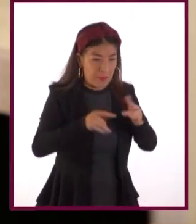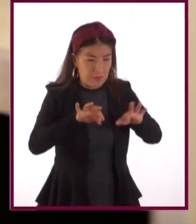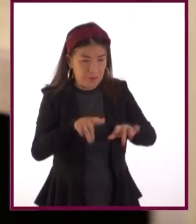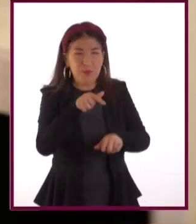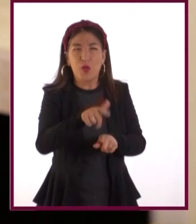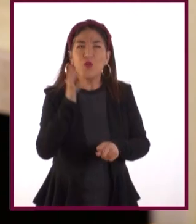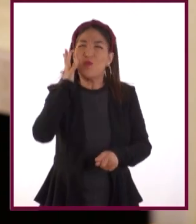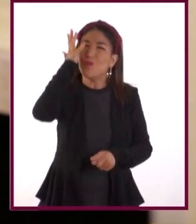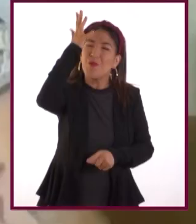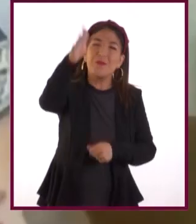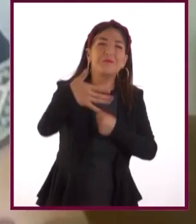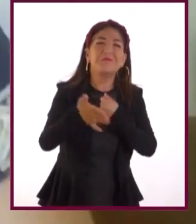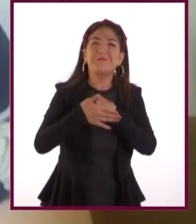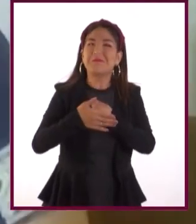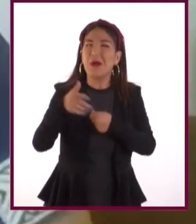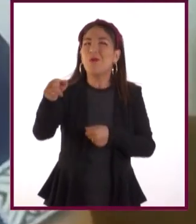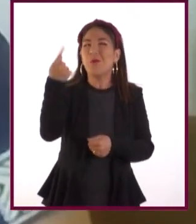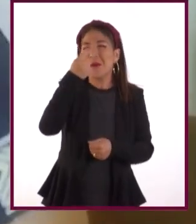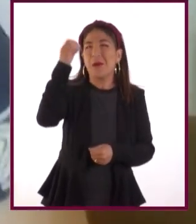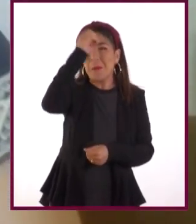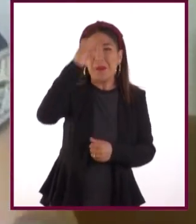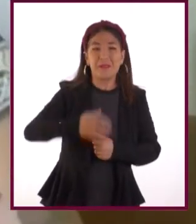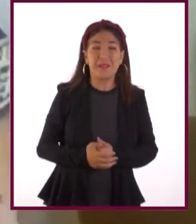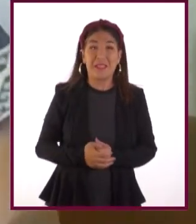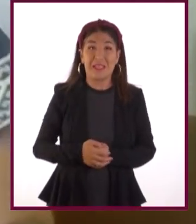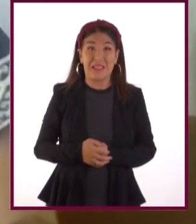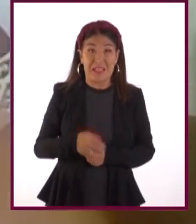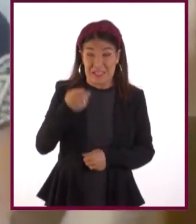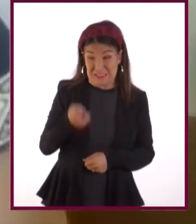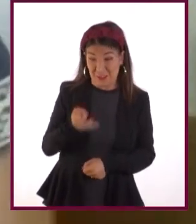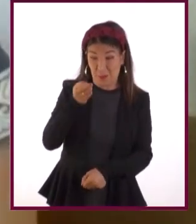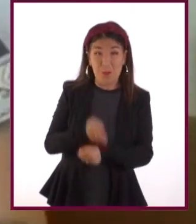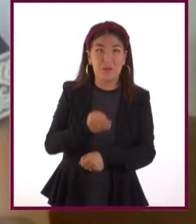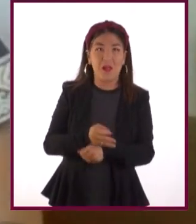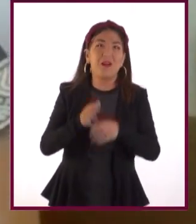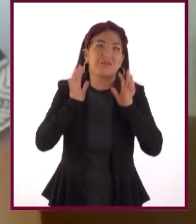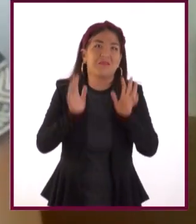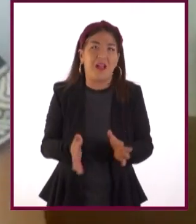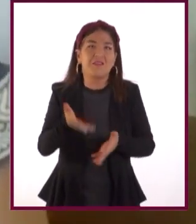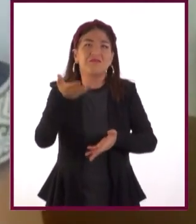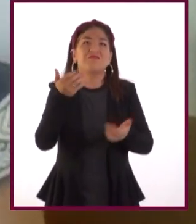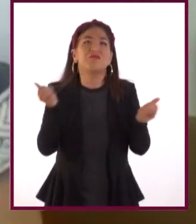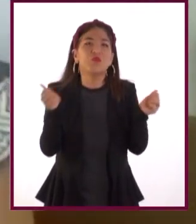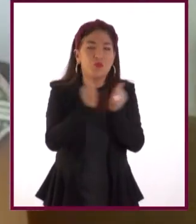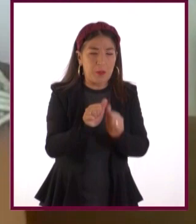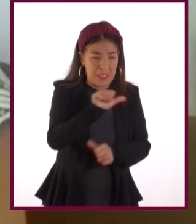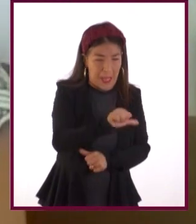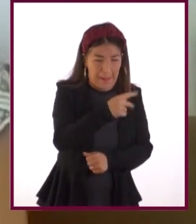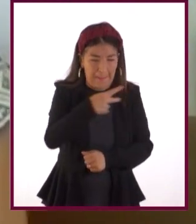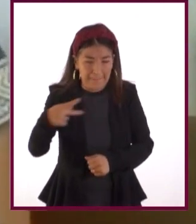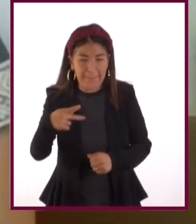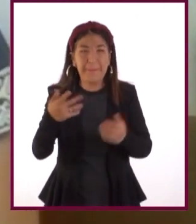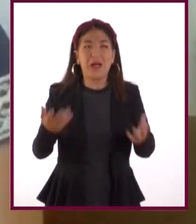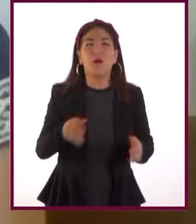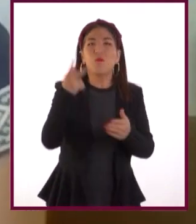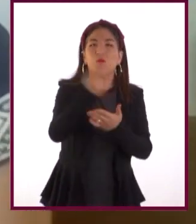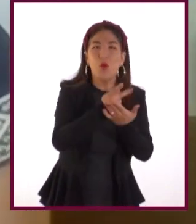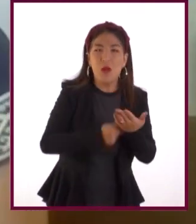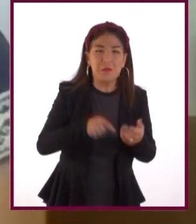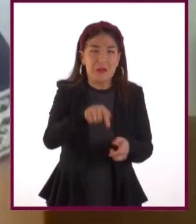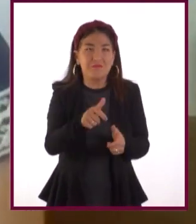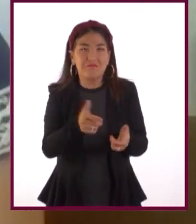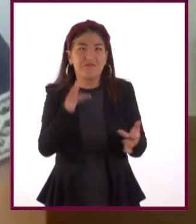programación computacional? Pues mira, o sea, ahorita en nuestro día a día ya interactuamos con aplicaciones y